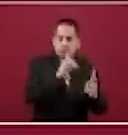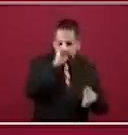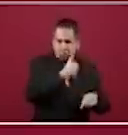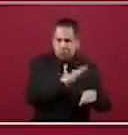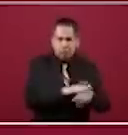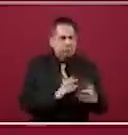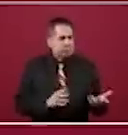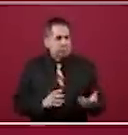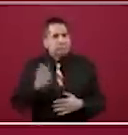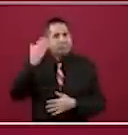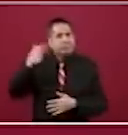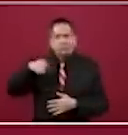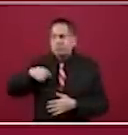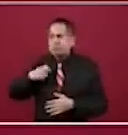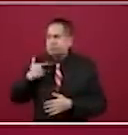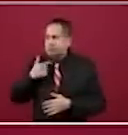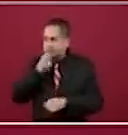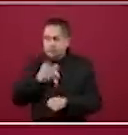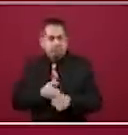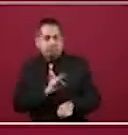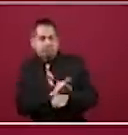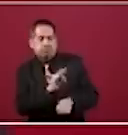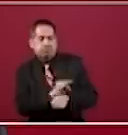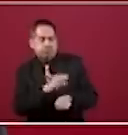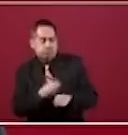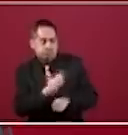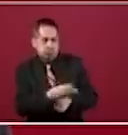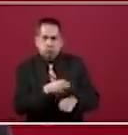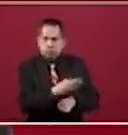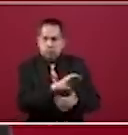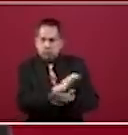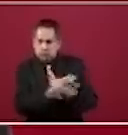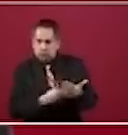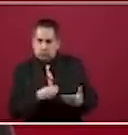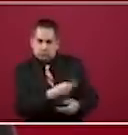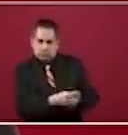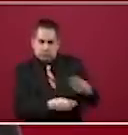se favorecieron con contratos en este periodo